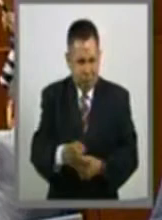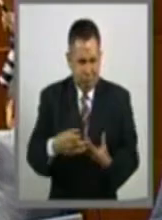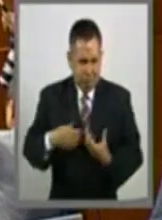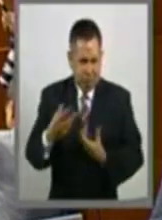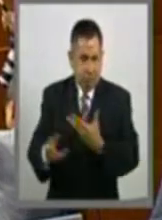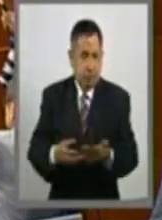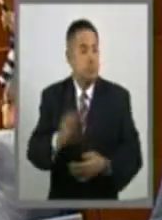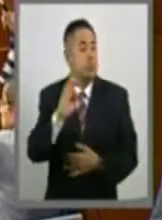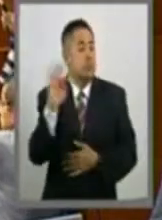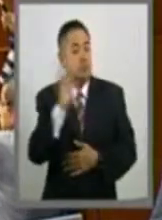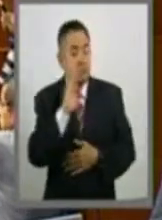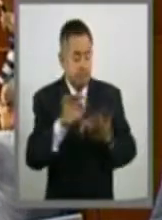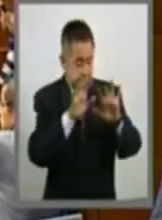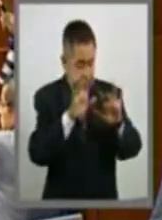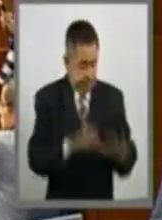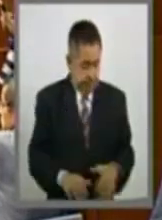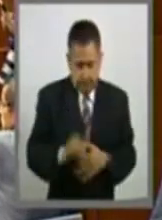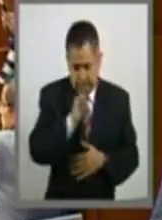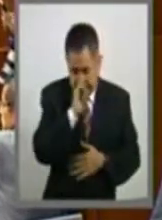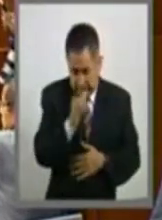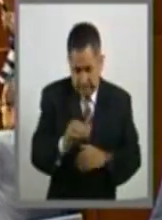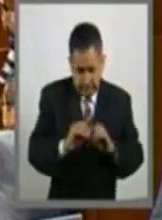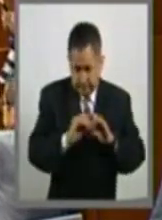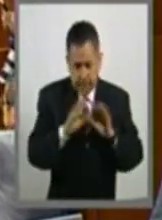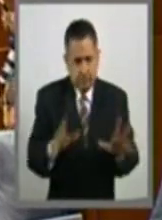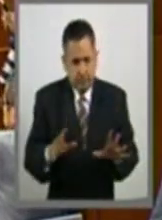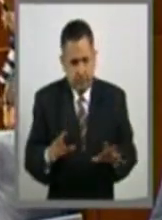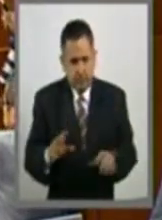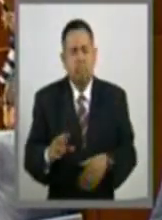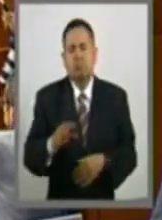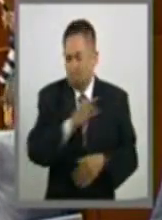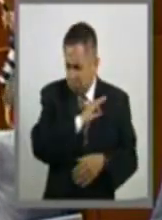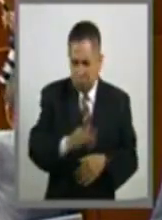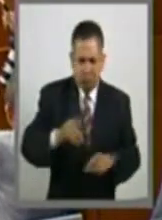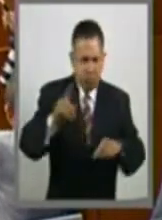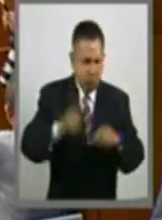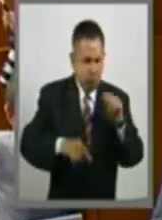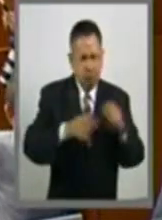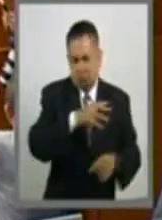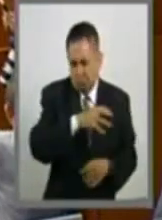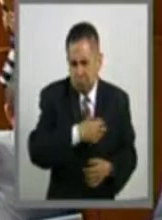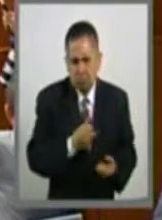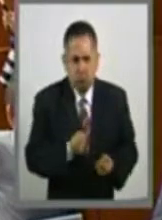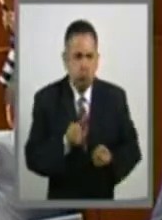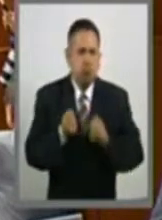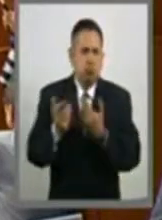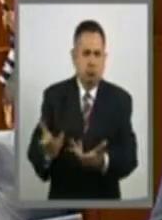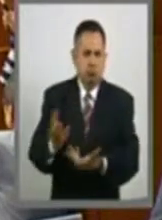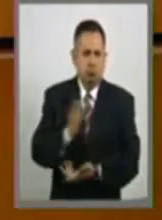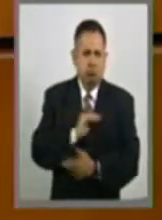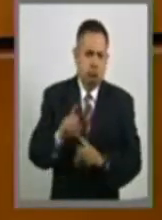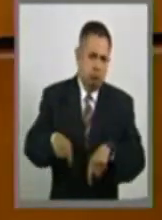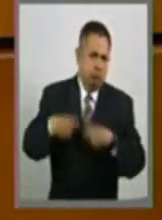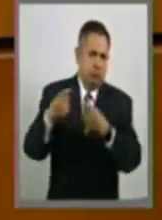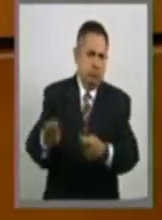no haga esta manifestación explícita automáticamente es un donador potencial.